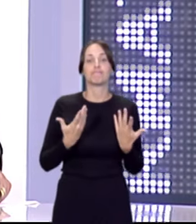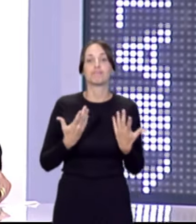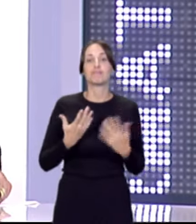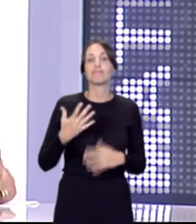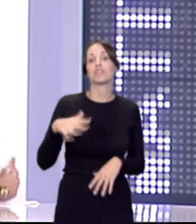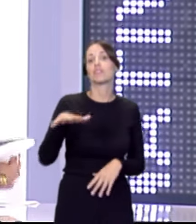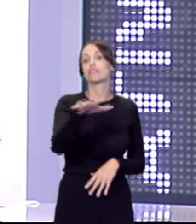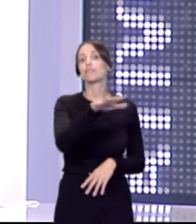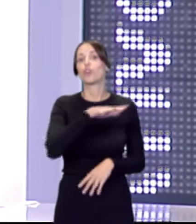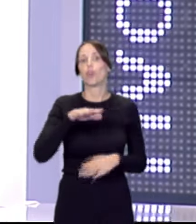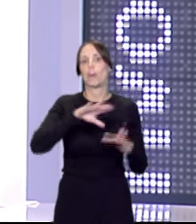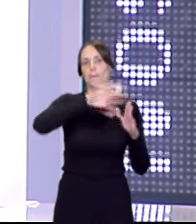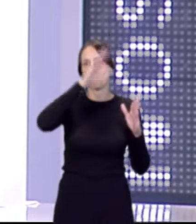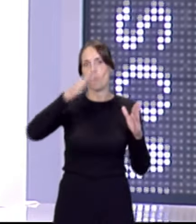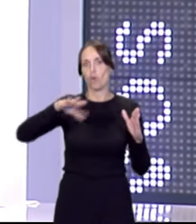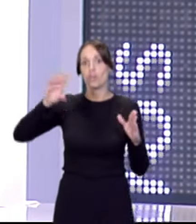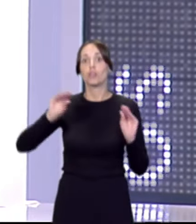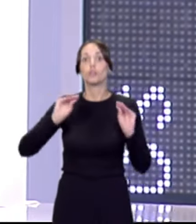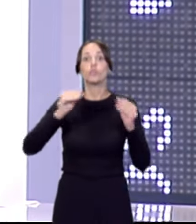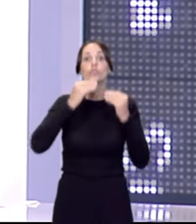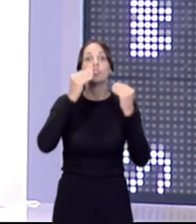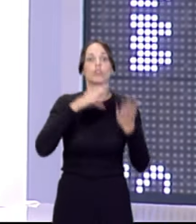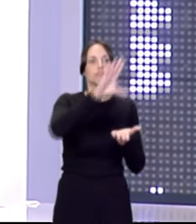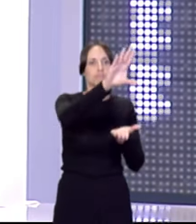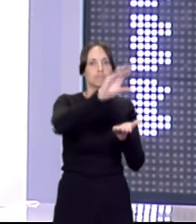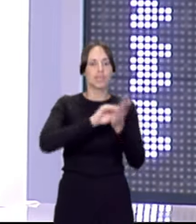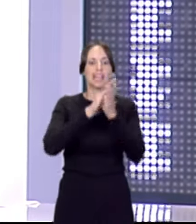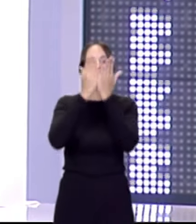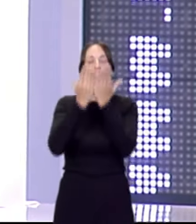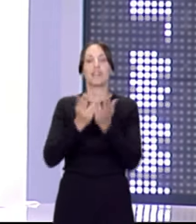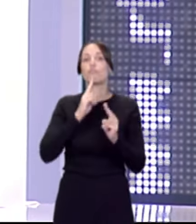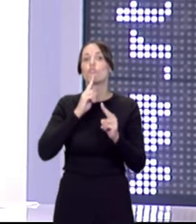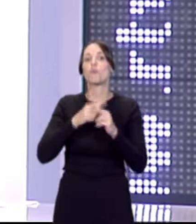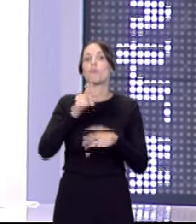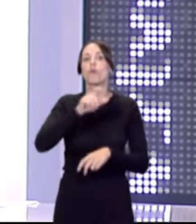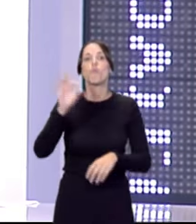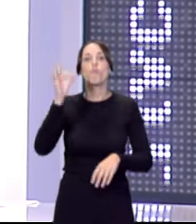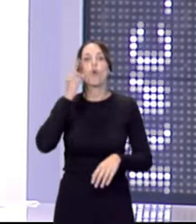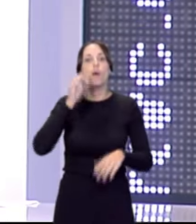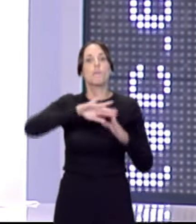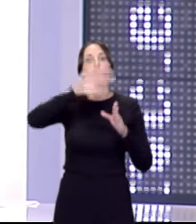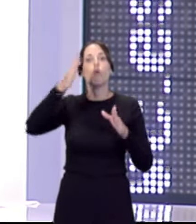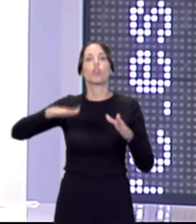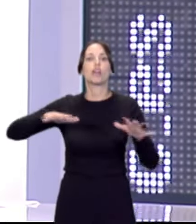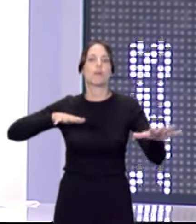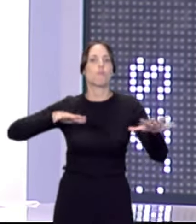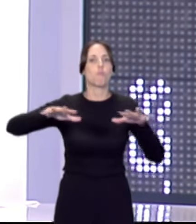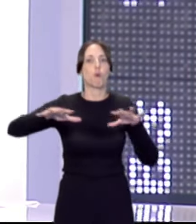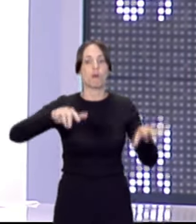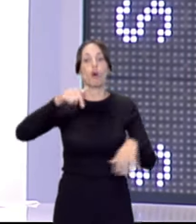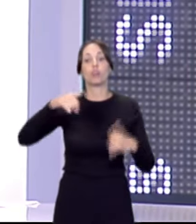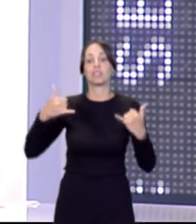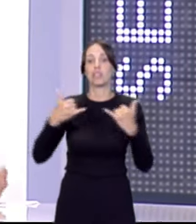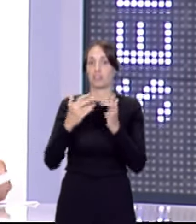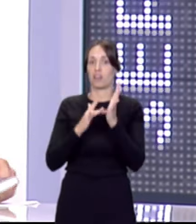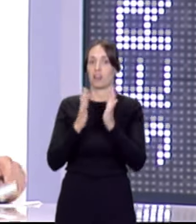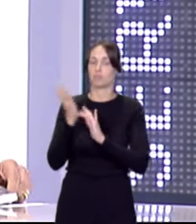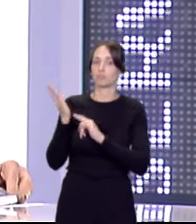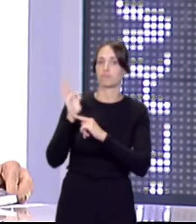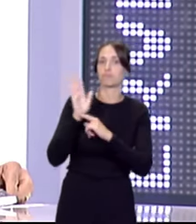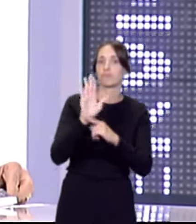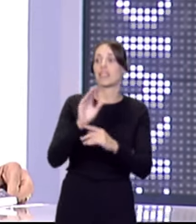montaña. Sus vivencias están recogidas en este libro, Mujeres que mueven montañas, que se presenta hoy en La Laguna, en Tenerife, y nos acompaña pues